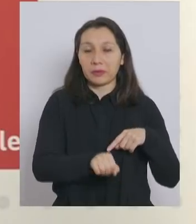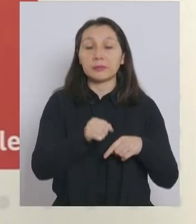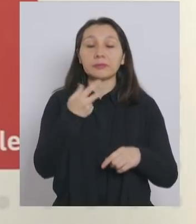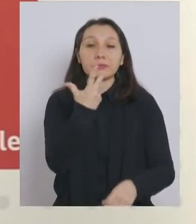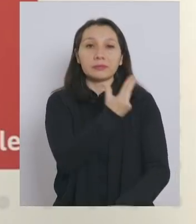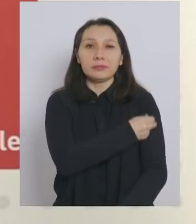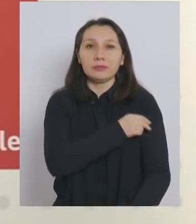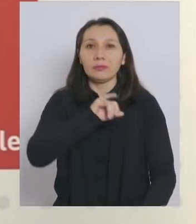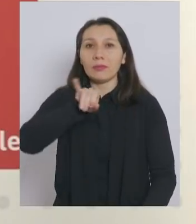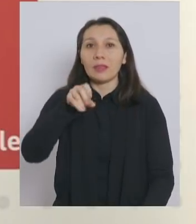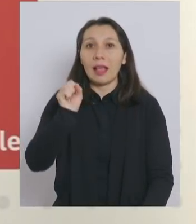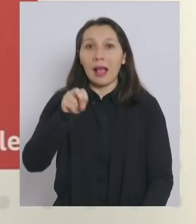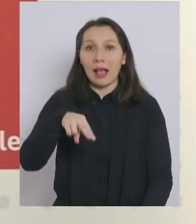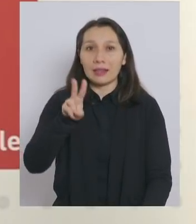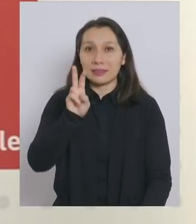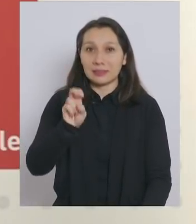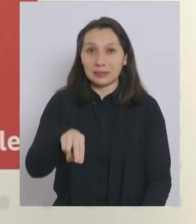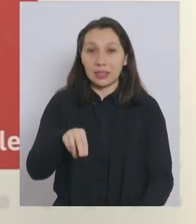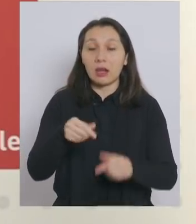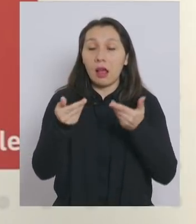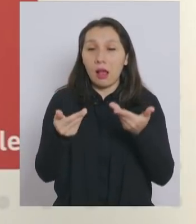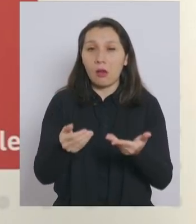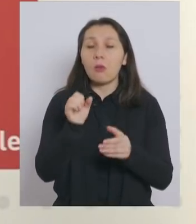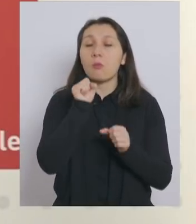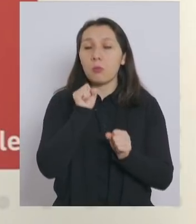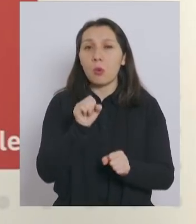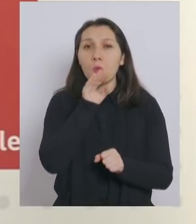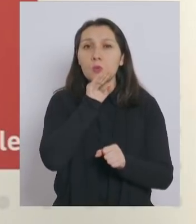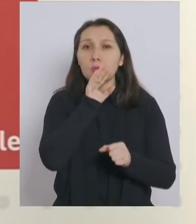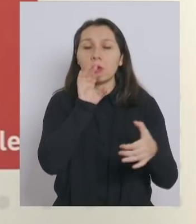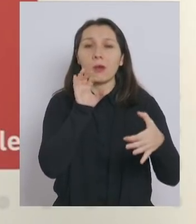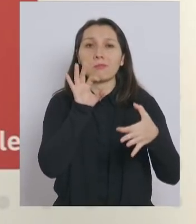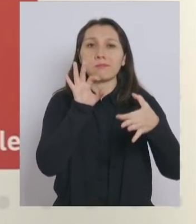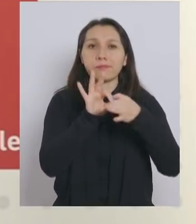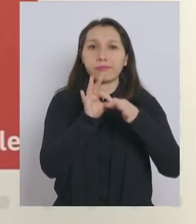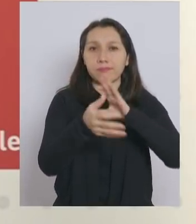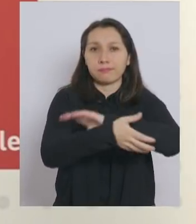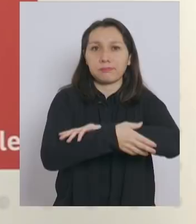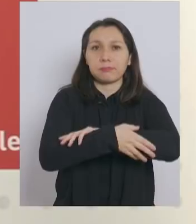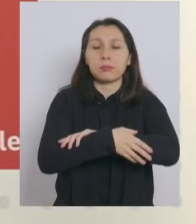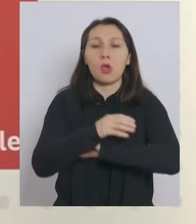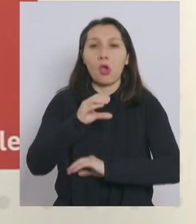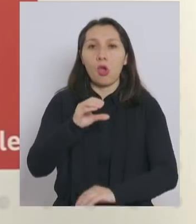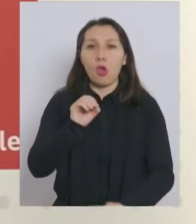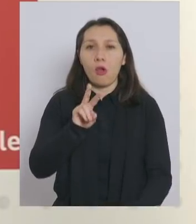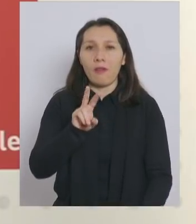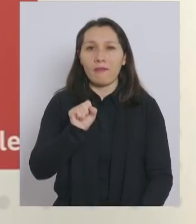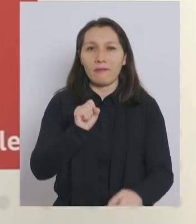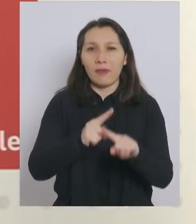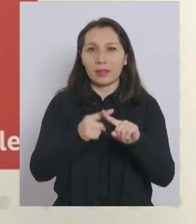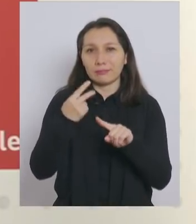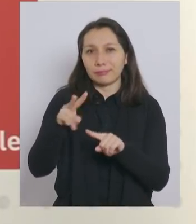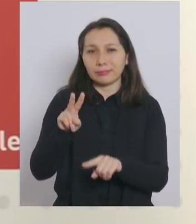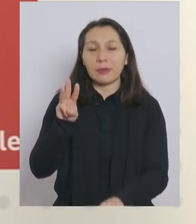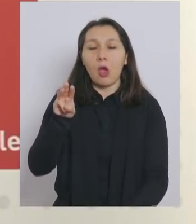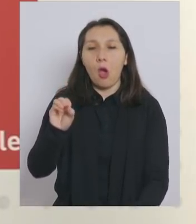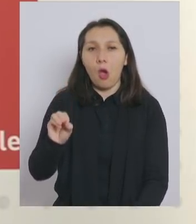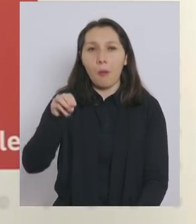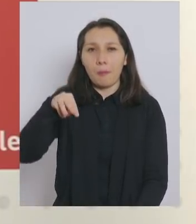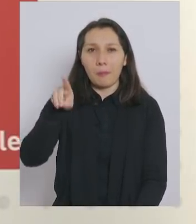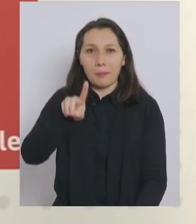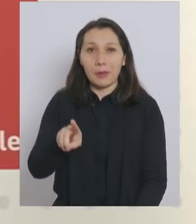de Janssen hoy está disponible a través del mecanismo COVAX de OMS y es justamente